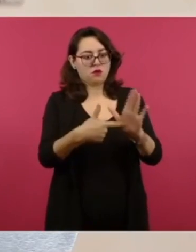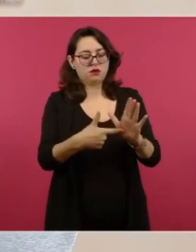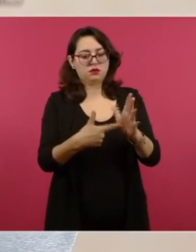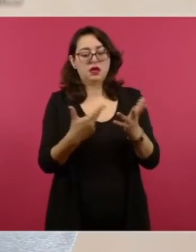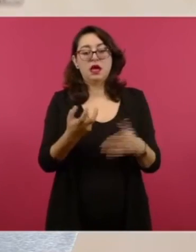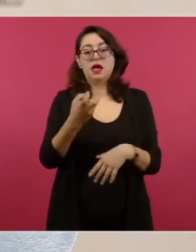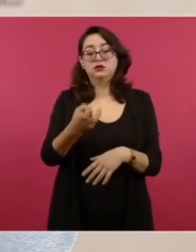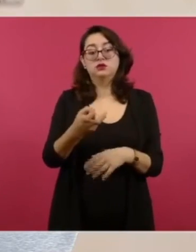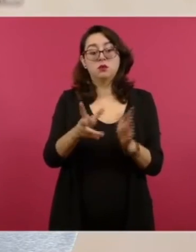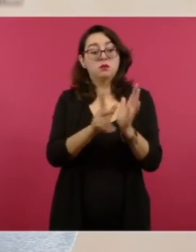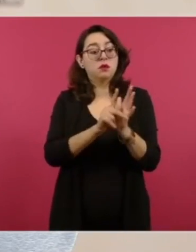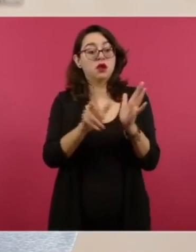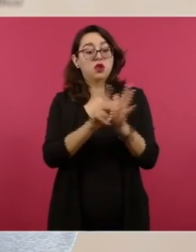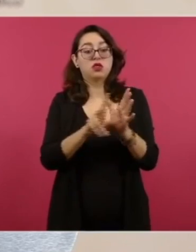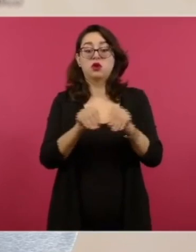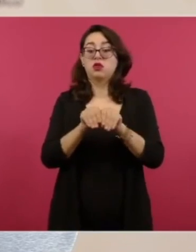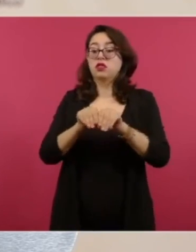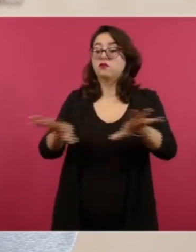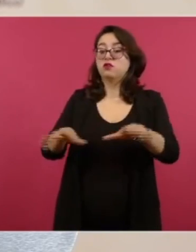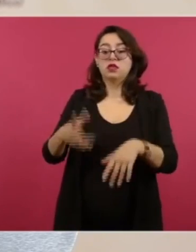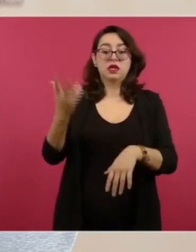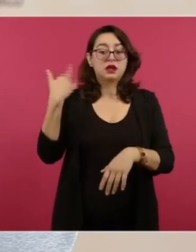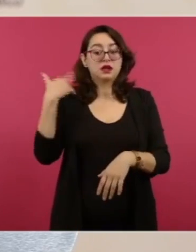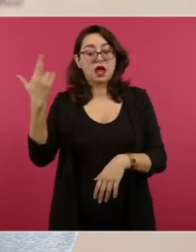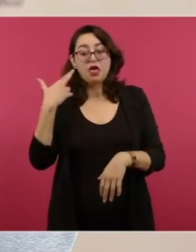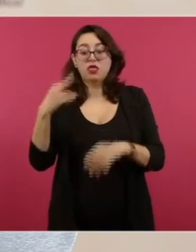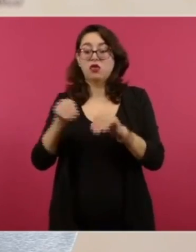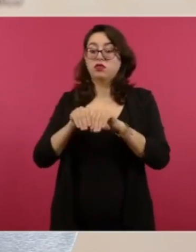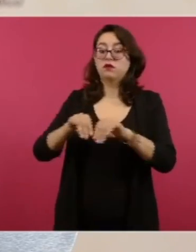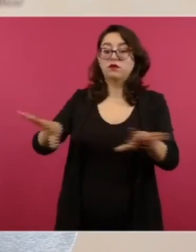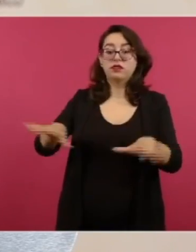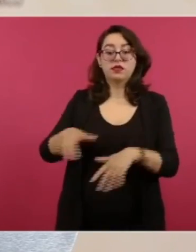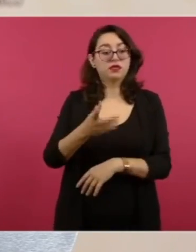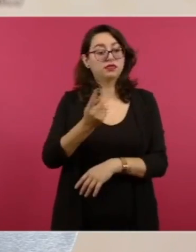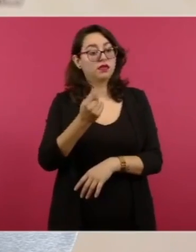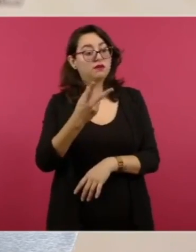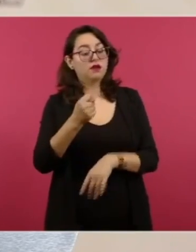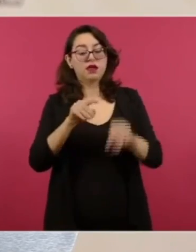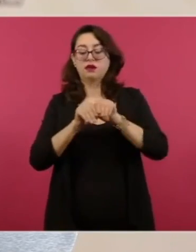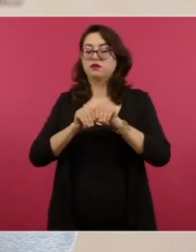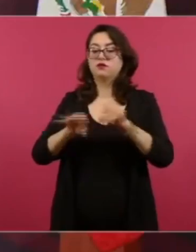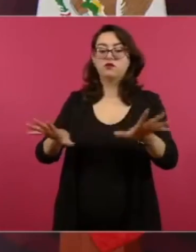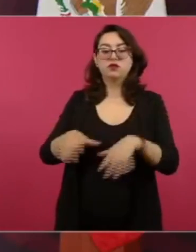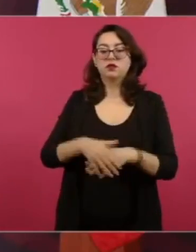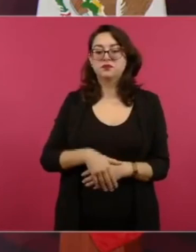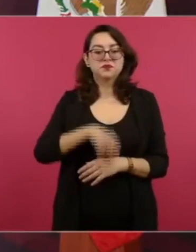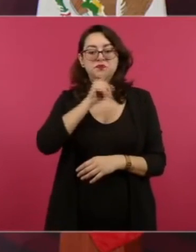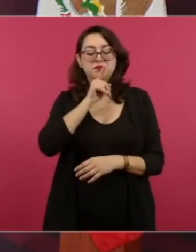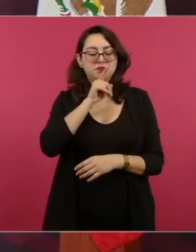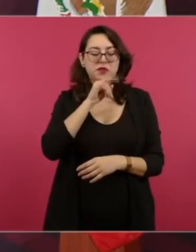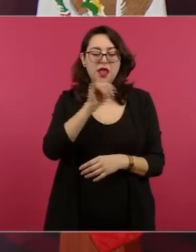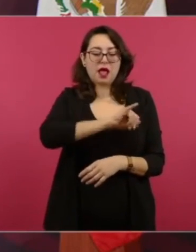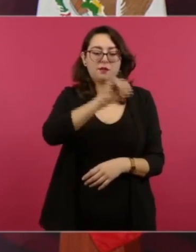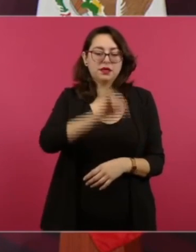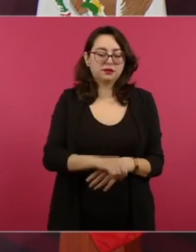leer en un periódico de México o escuchar en la radio o ver en la televisión, te voy a mostrar otra